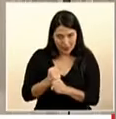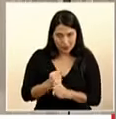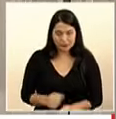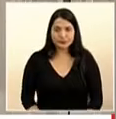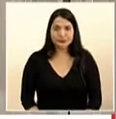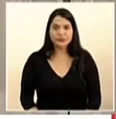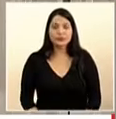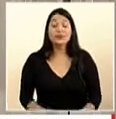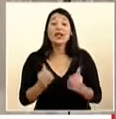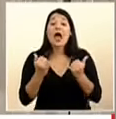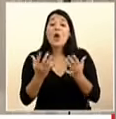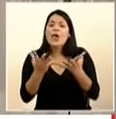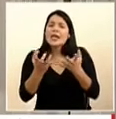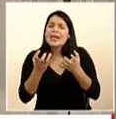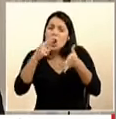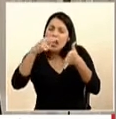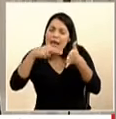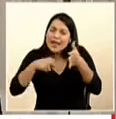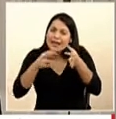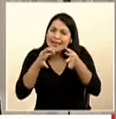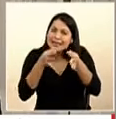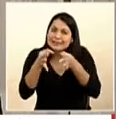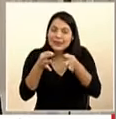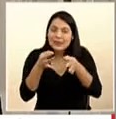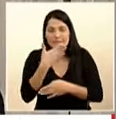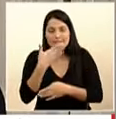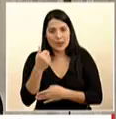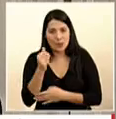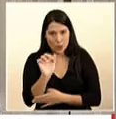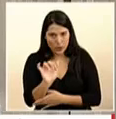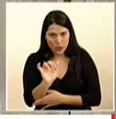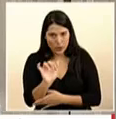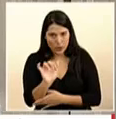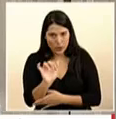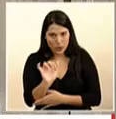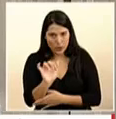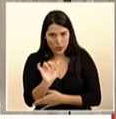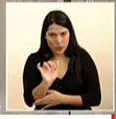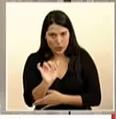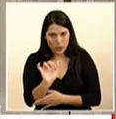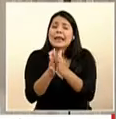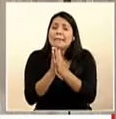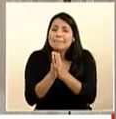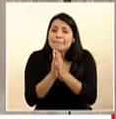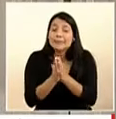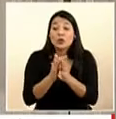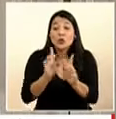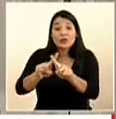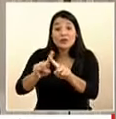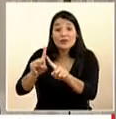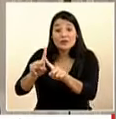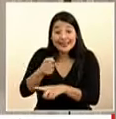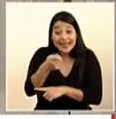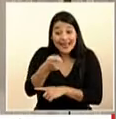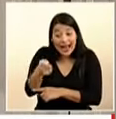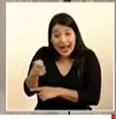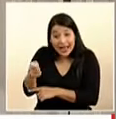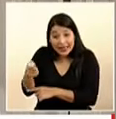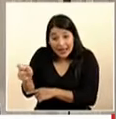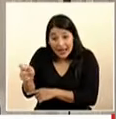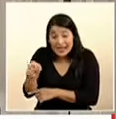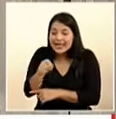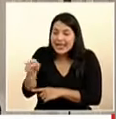para entrar en esto y pidiéndole también a medios de comunicación que profundicen en la información que